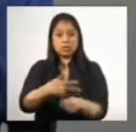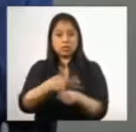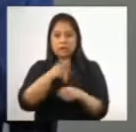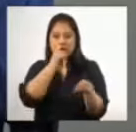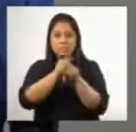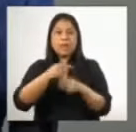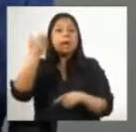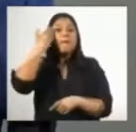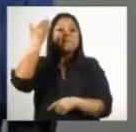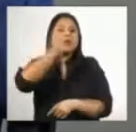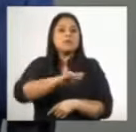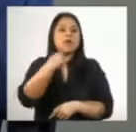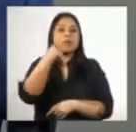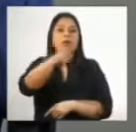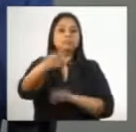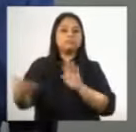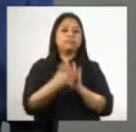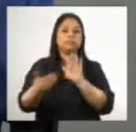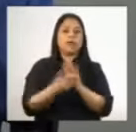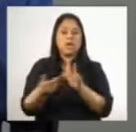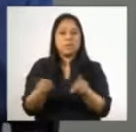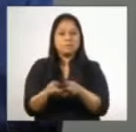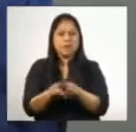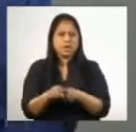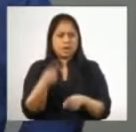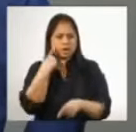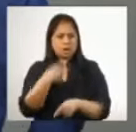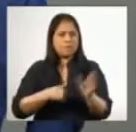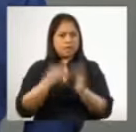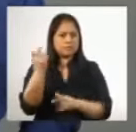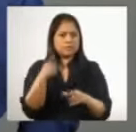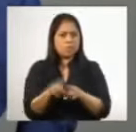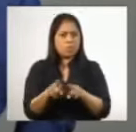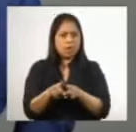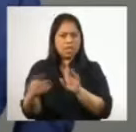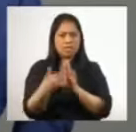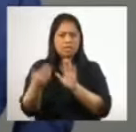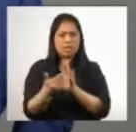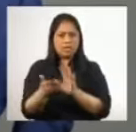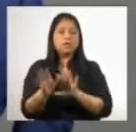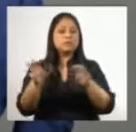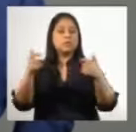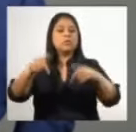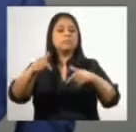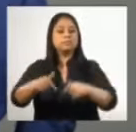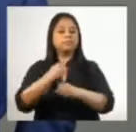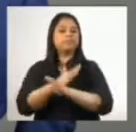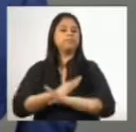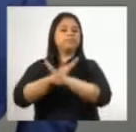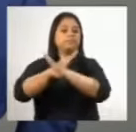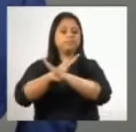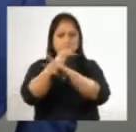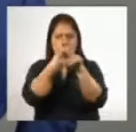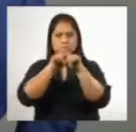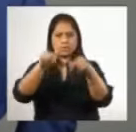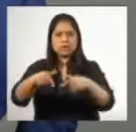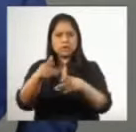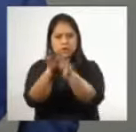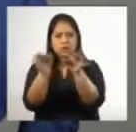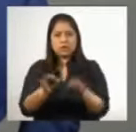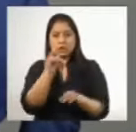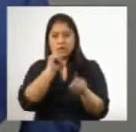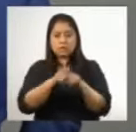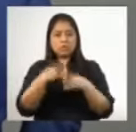de mañana con más medidas iguales. Vamos a fortalecer esta medida y estamos haciendo